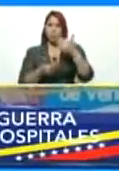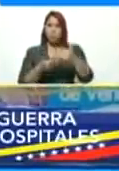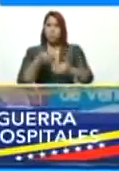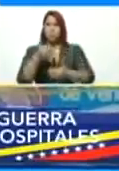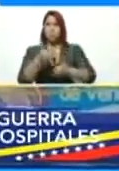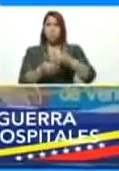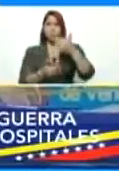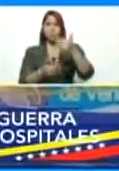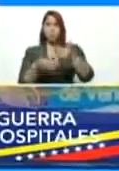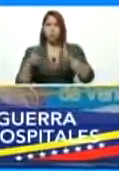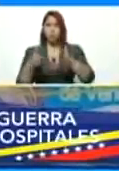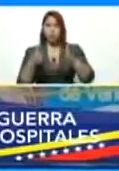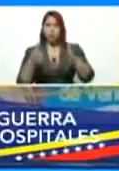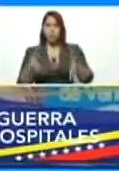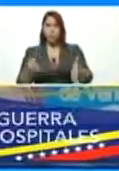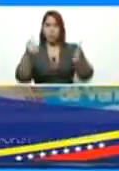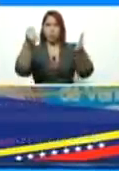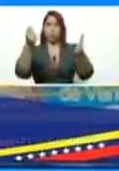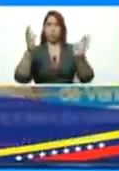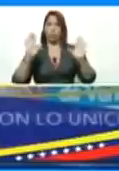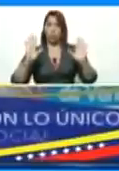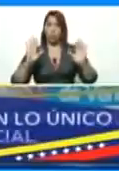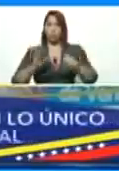por la vía de los votos